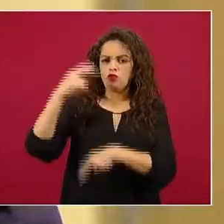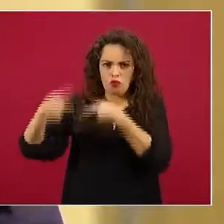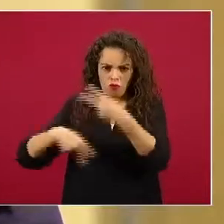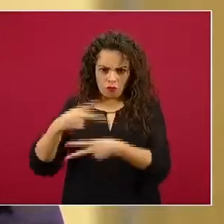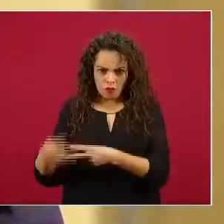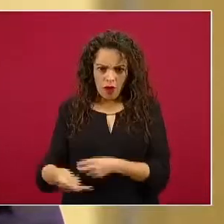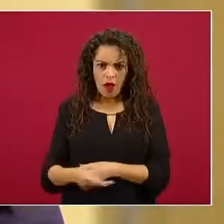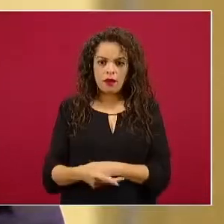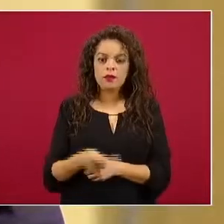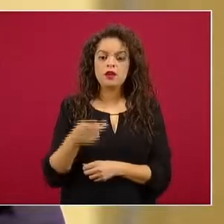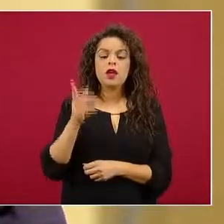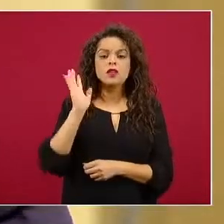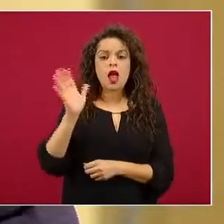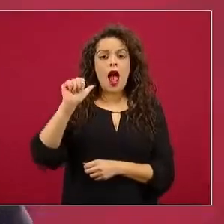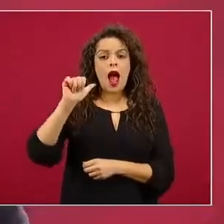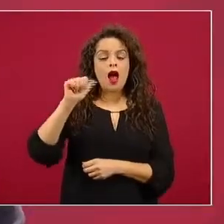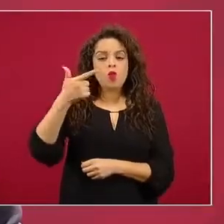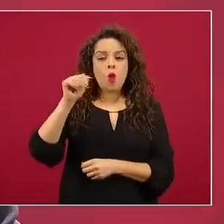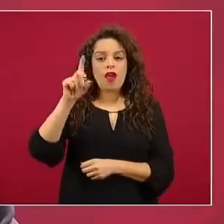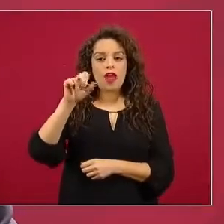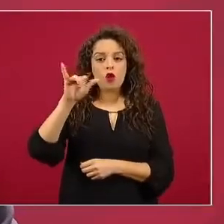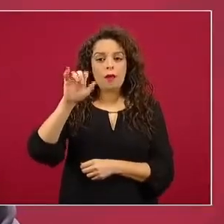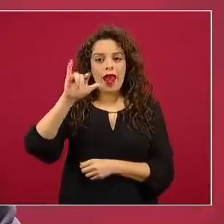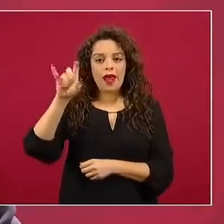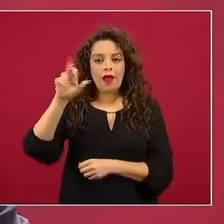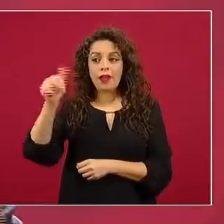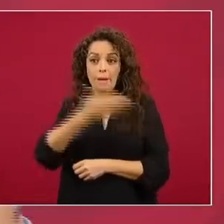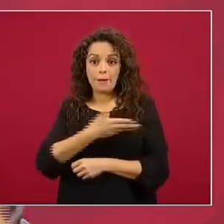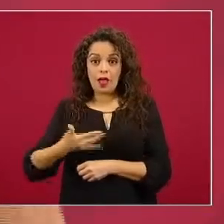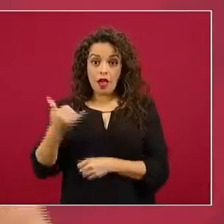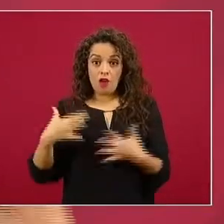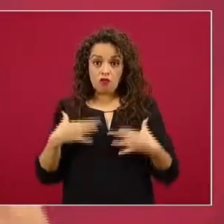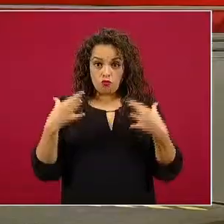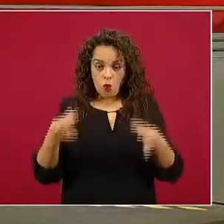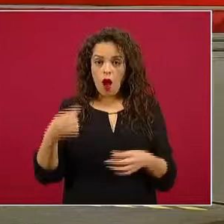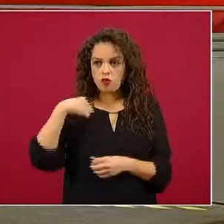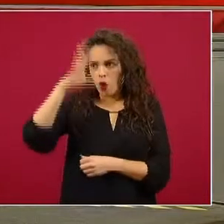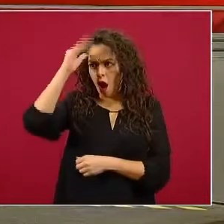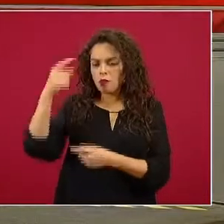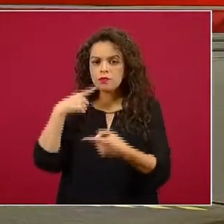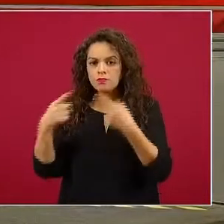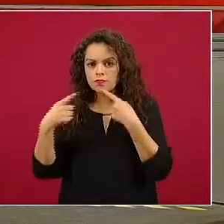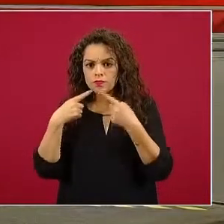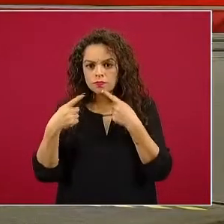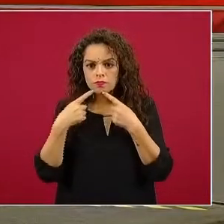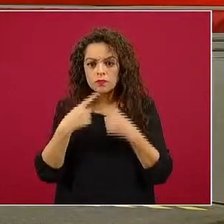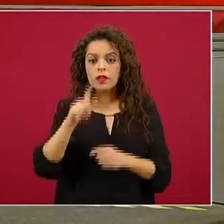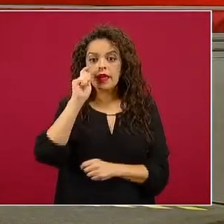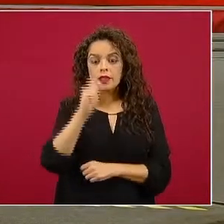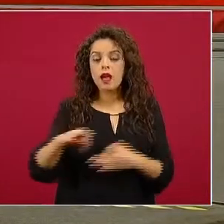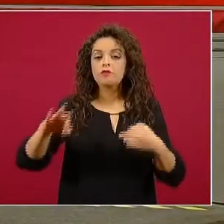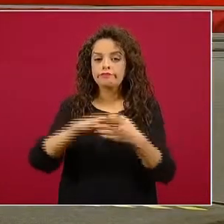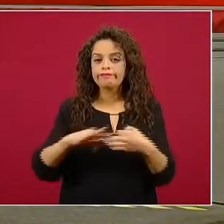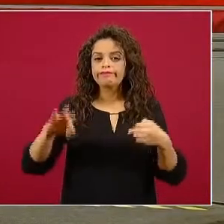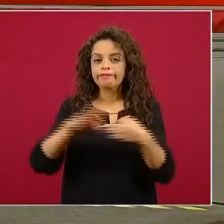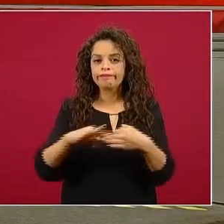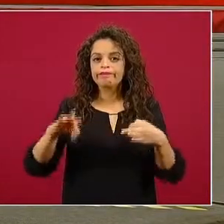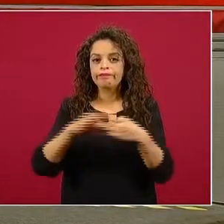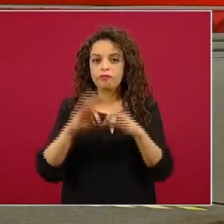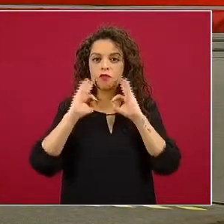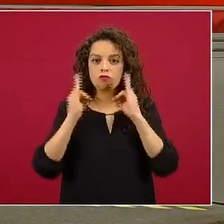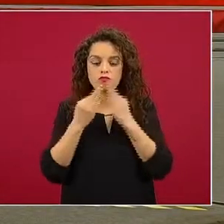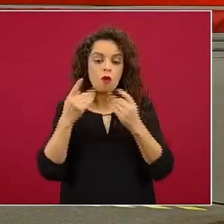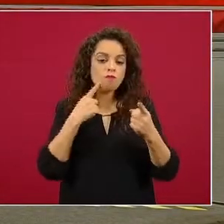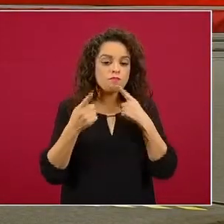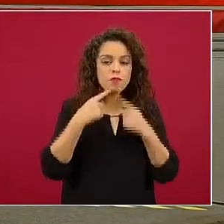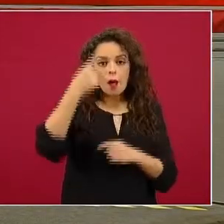AMAM, con la señora Guadalupe Alejandre, la presidenta y fundadora, que íbamos a tener precisamente mecanismos de diálogo continuo para sumar